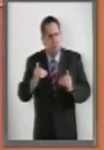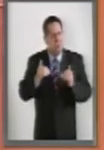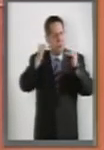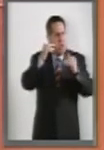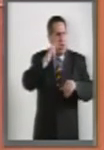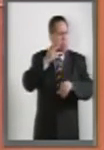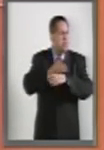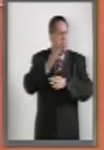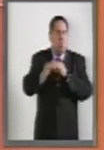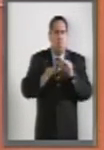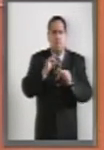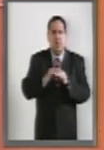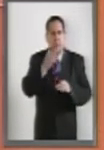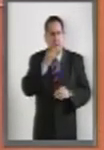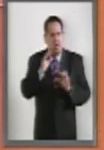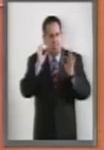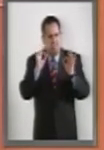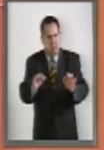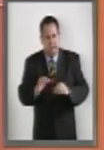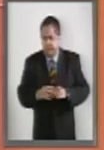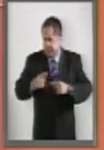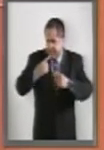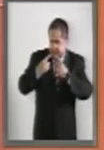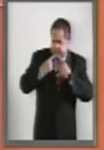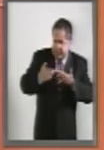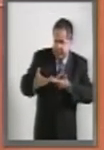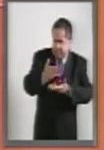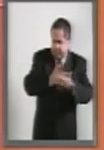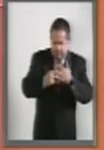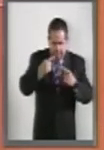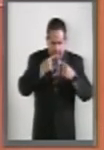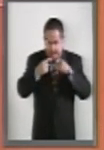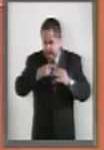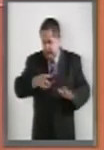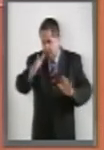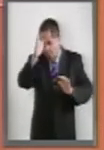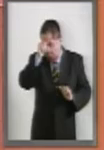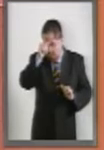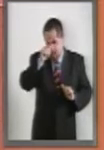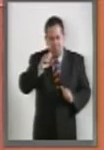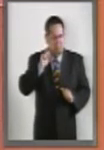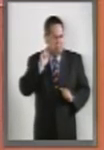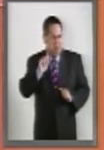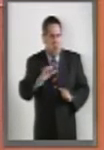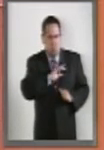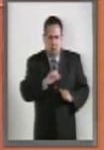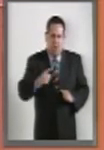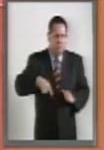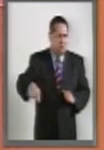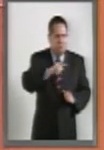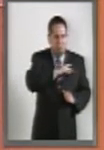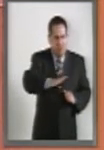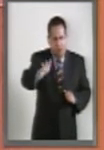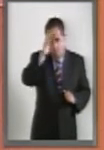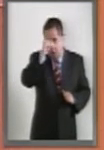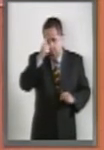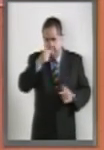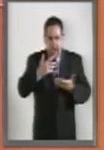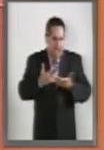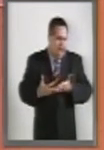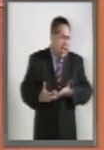este momento histórico y en la discusión y en el consenso sabrá construir los acuerdos que generen